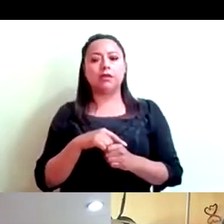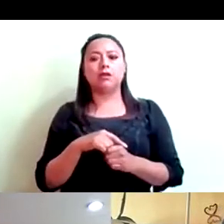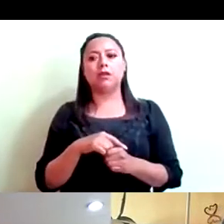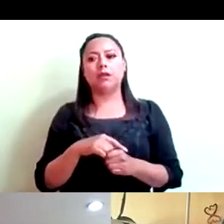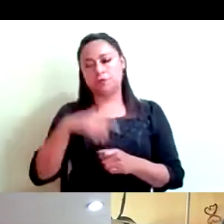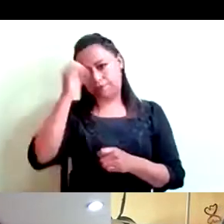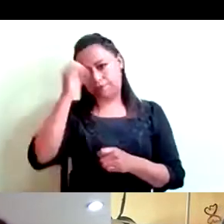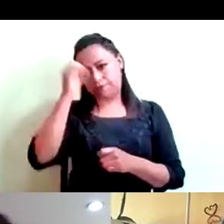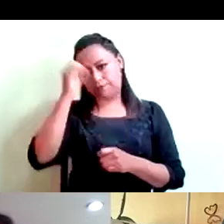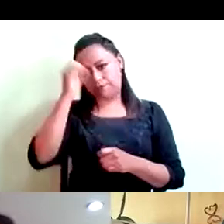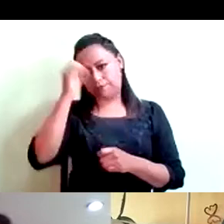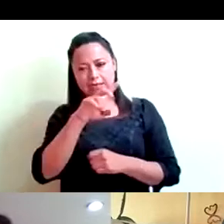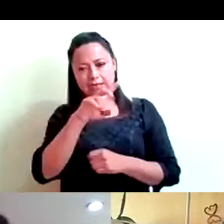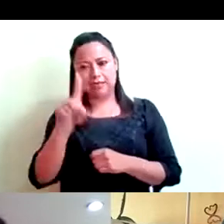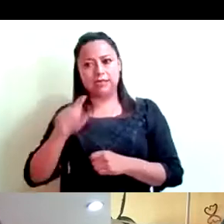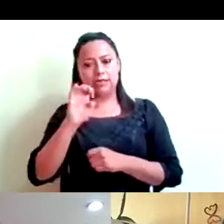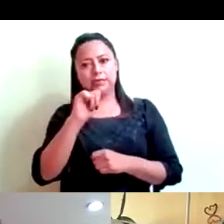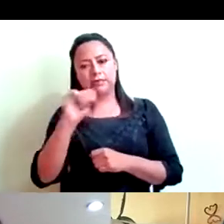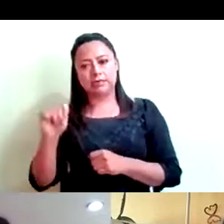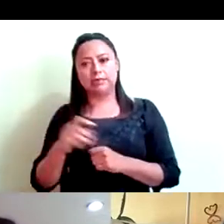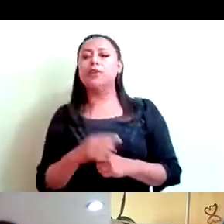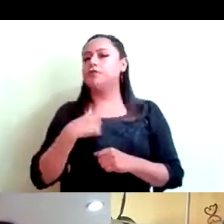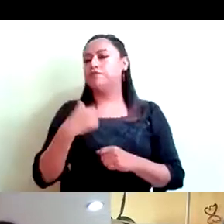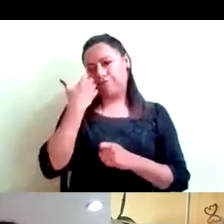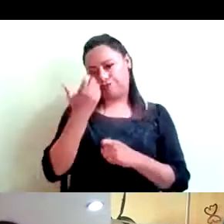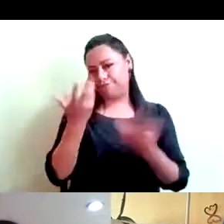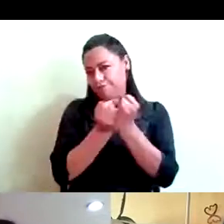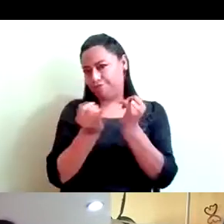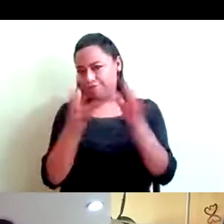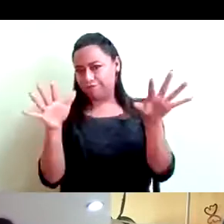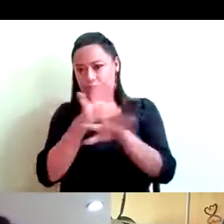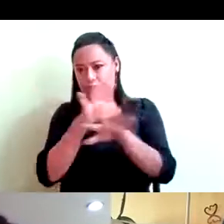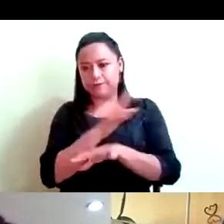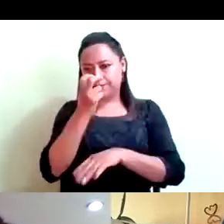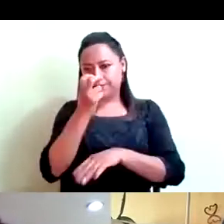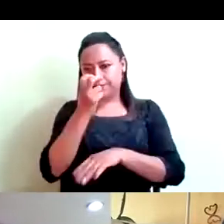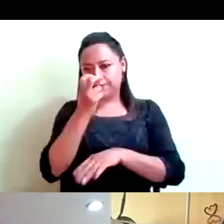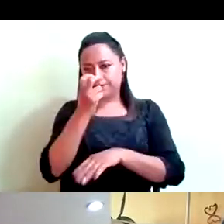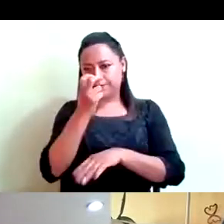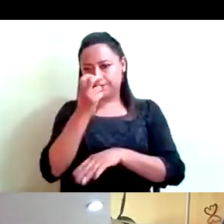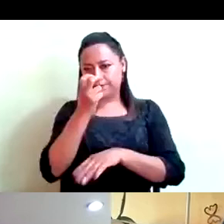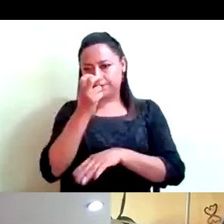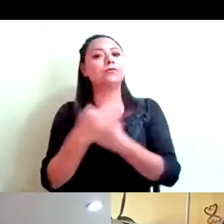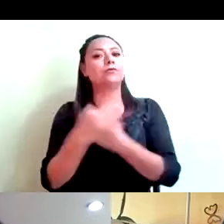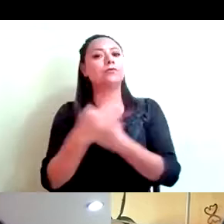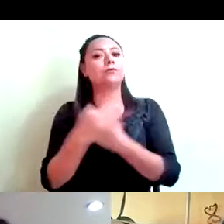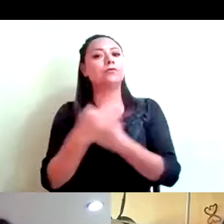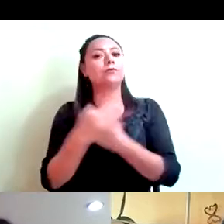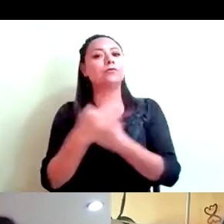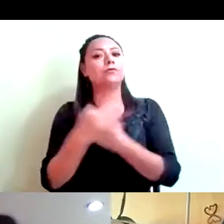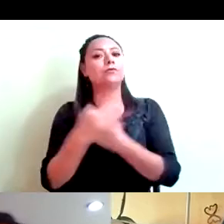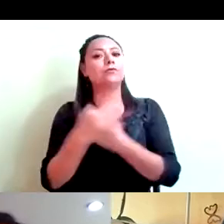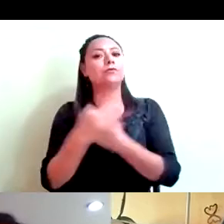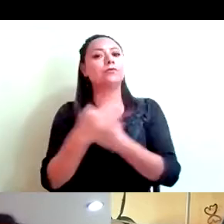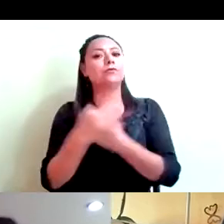con la aspiración de lograr las modificaciones pertinentes a este exhorto. Pues en un principio diré, o como